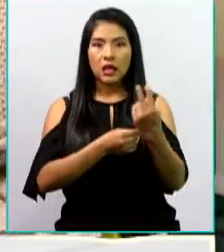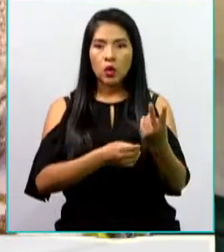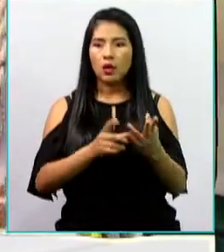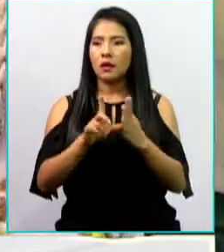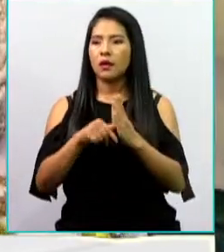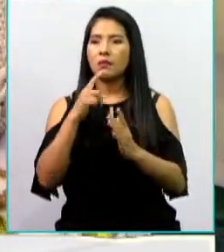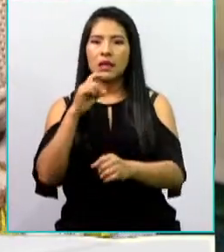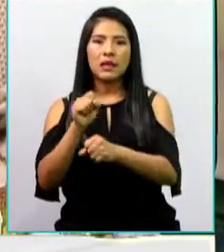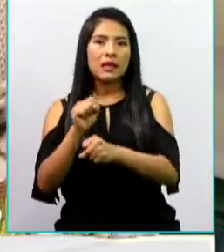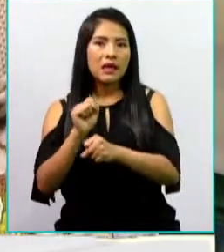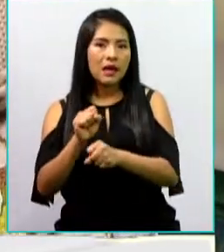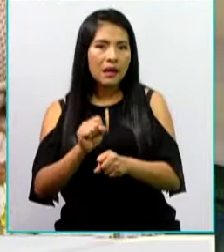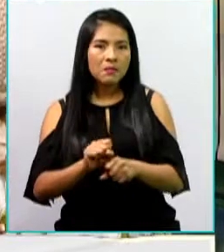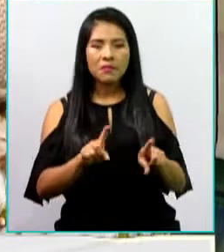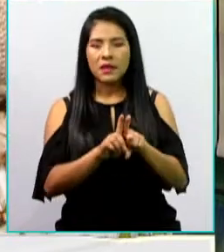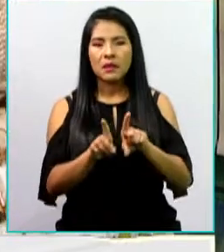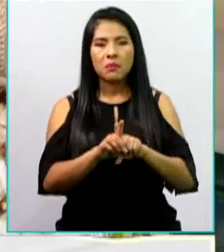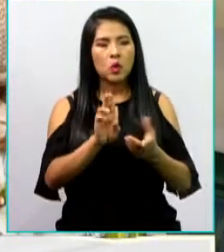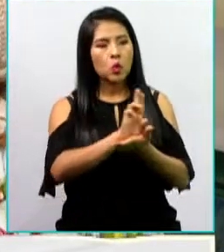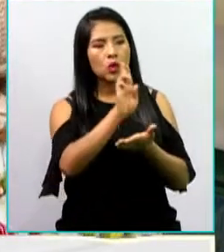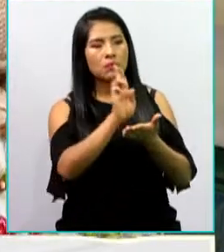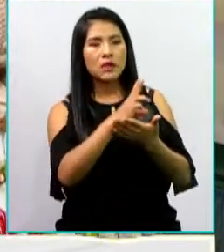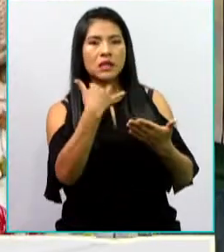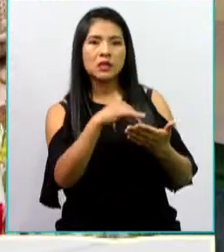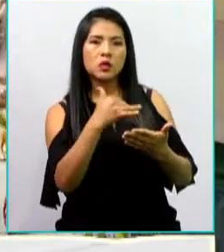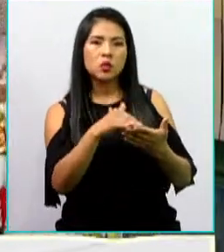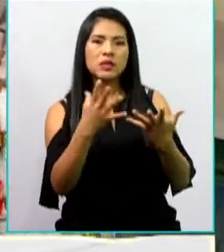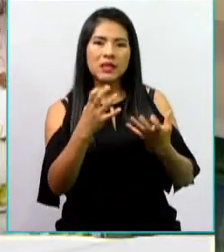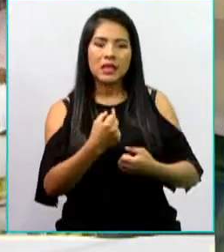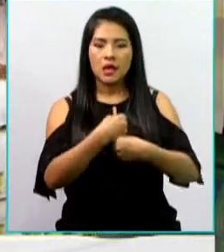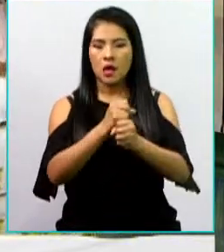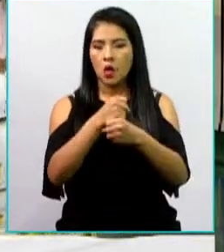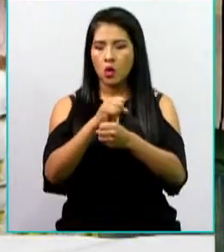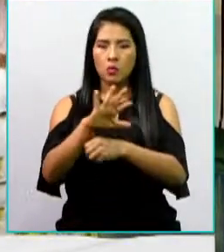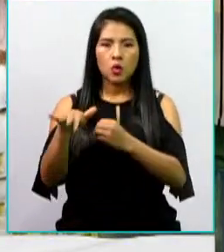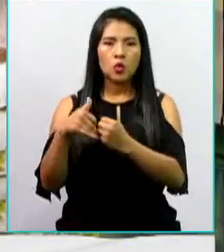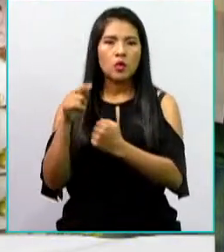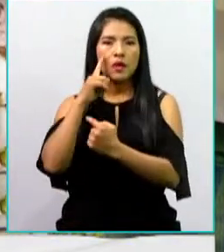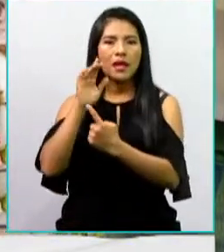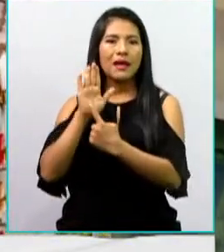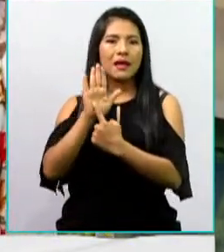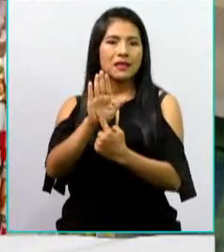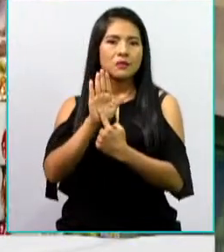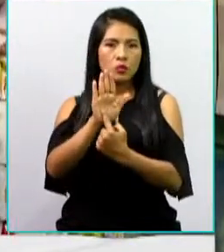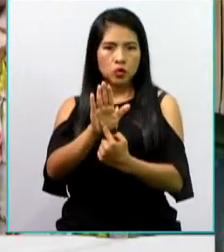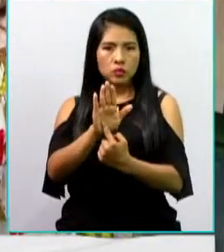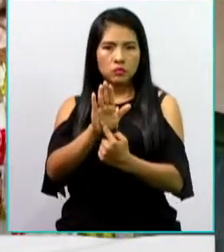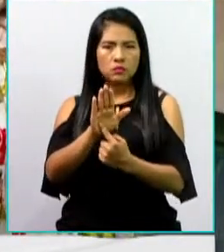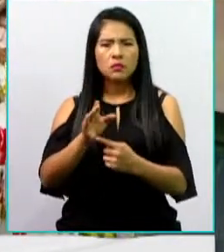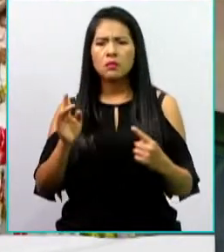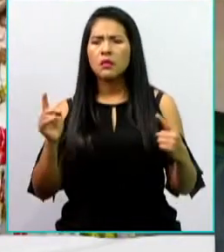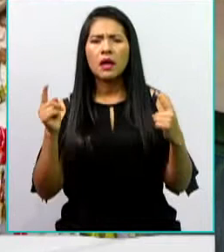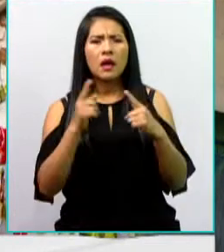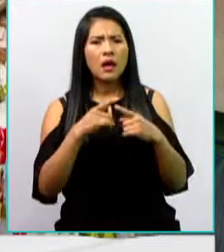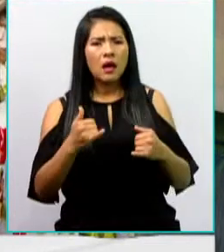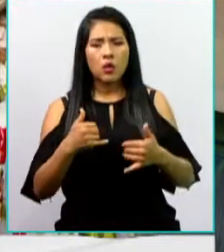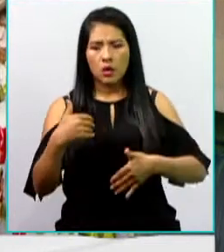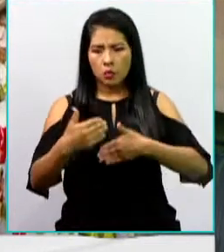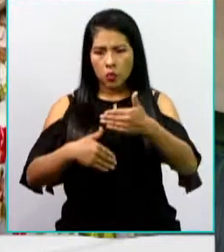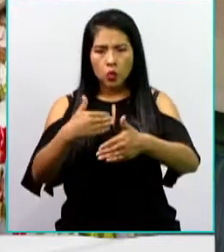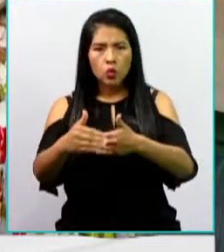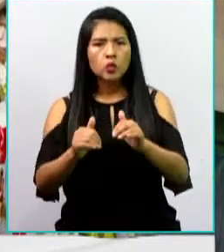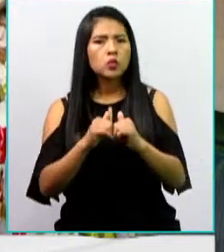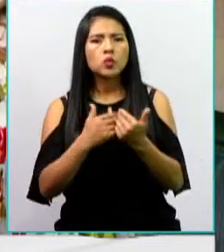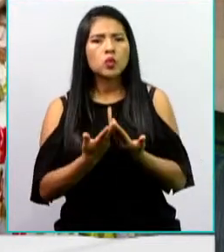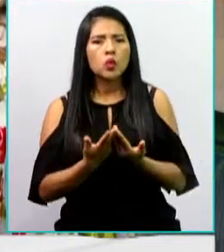trabajando y estabas estudiando en Lupea para hacer toda esta obra. ¿Cómo ha sido todo ese proceso hasta ahora? ¿Cómo logras hacer